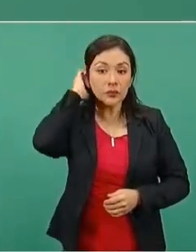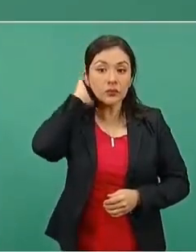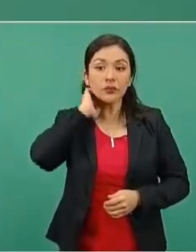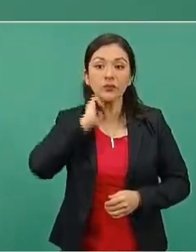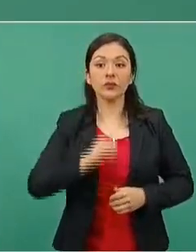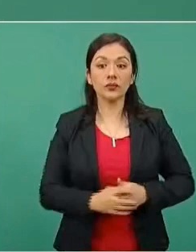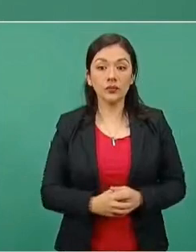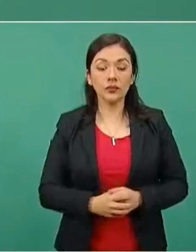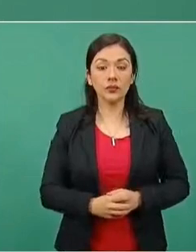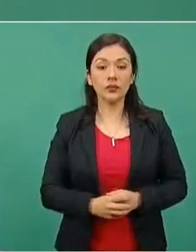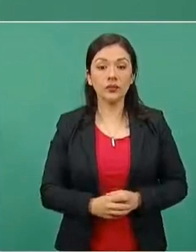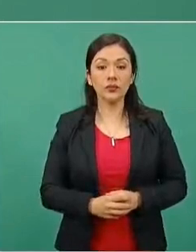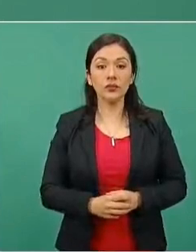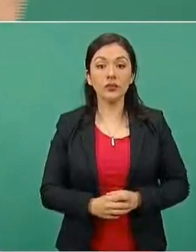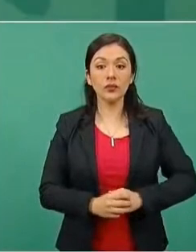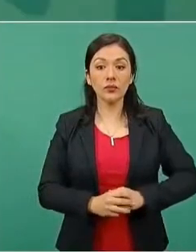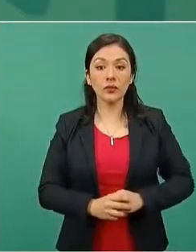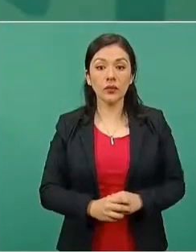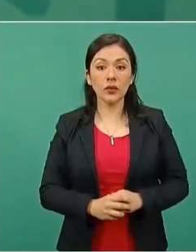Si